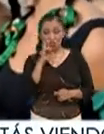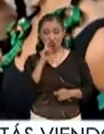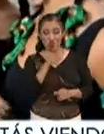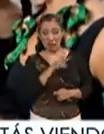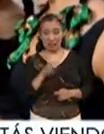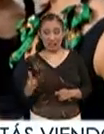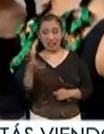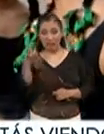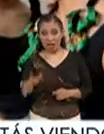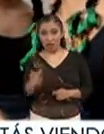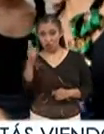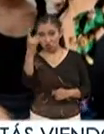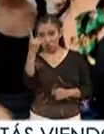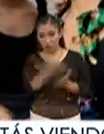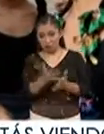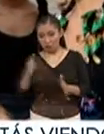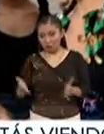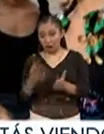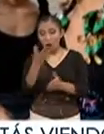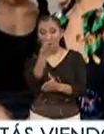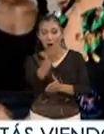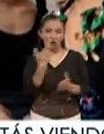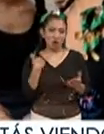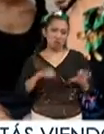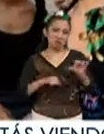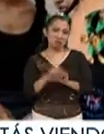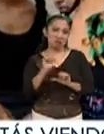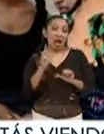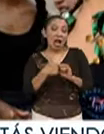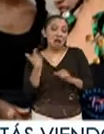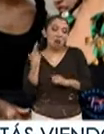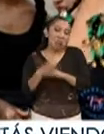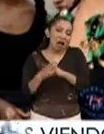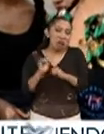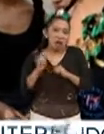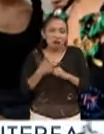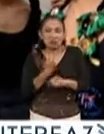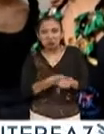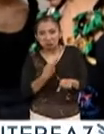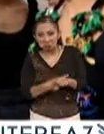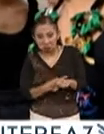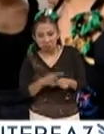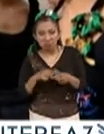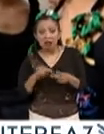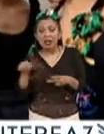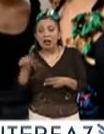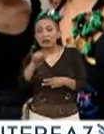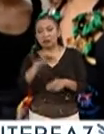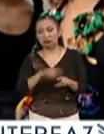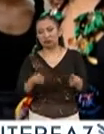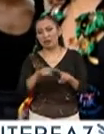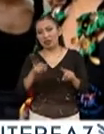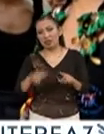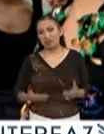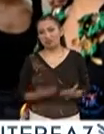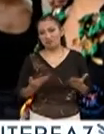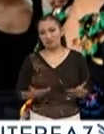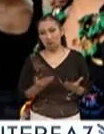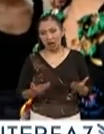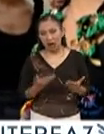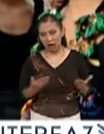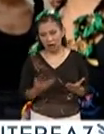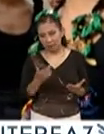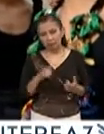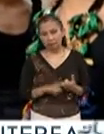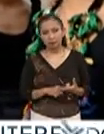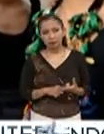solamente 10 bailan, 4 son reemplazos en caso de que alguien se lastime, y ellas realizan todo tipo de